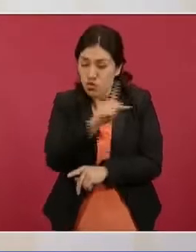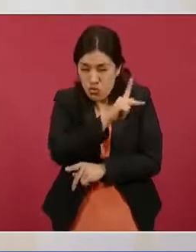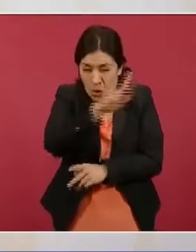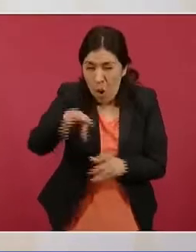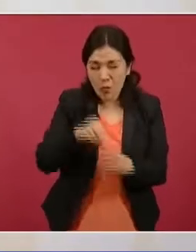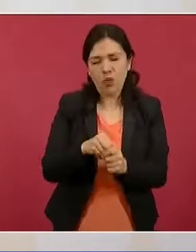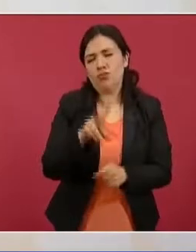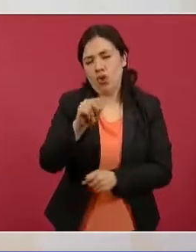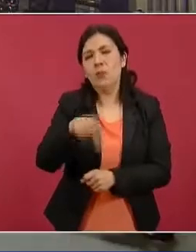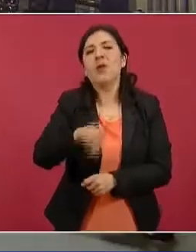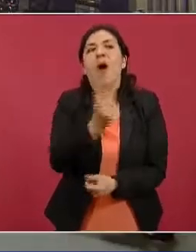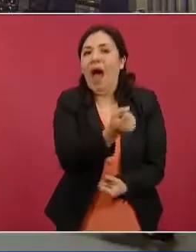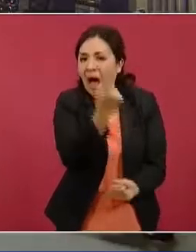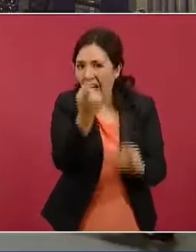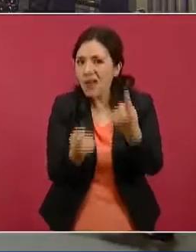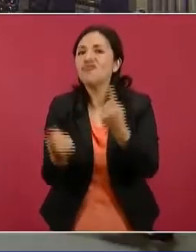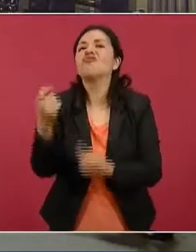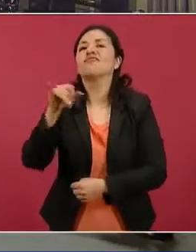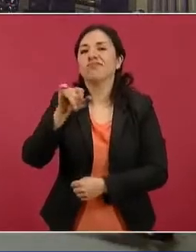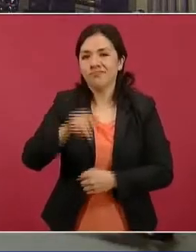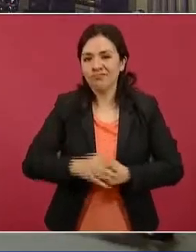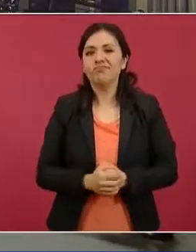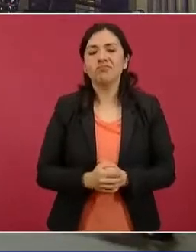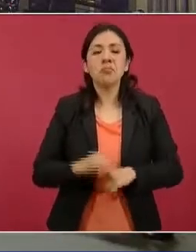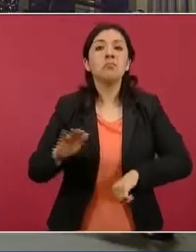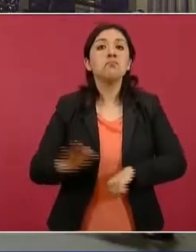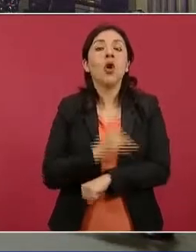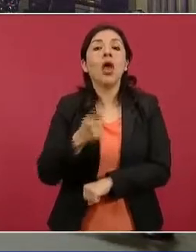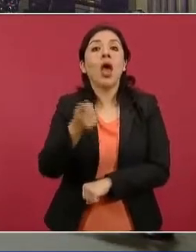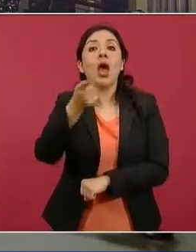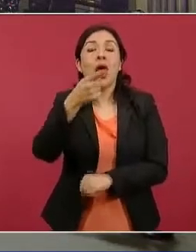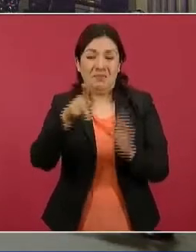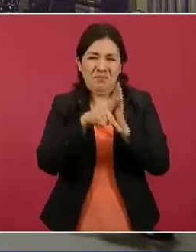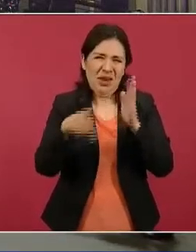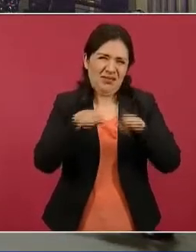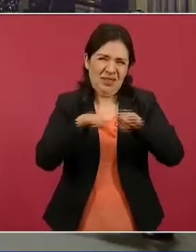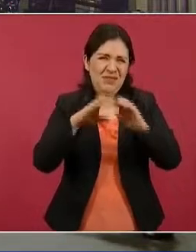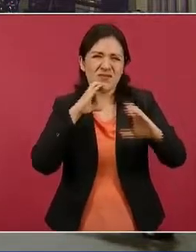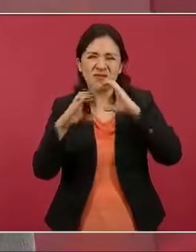porque resultó que empezaron a culpar